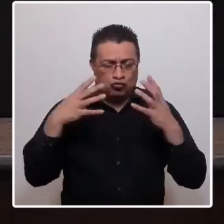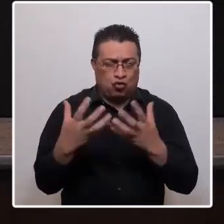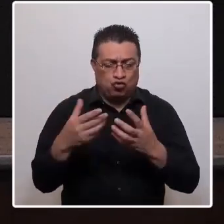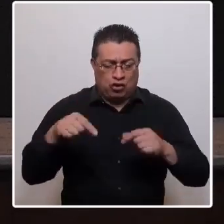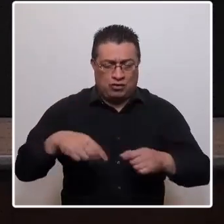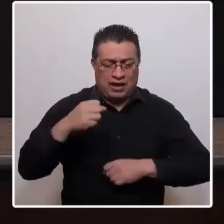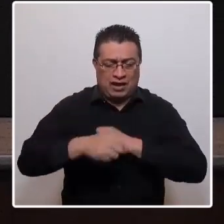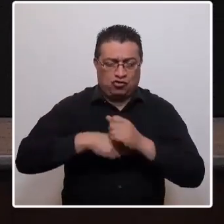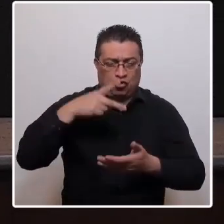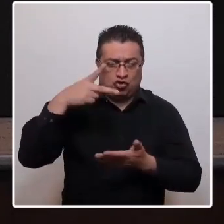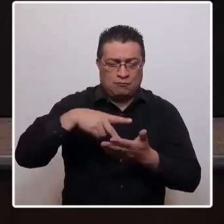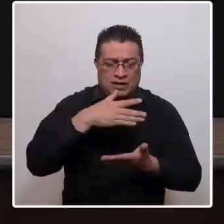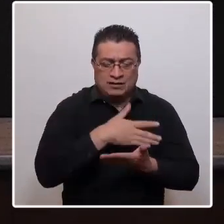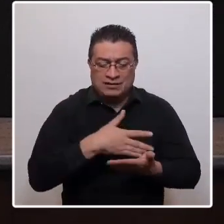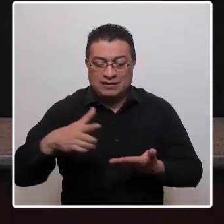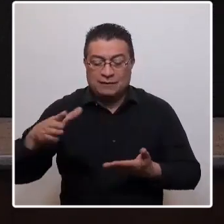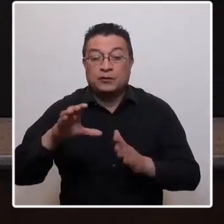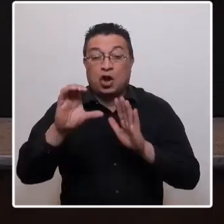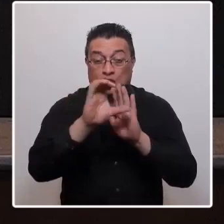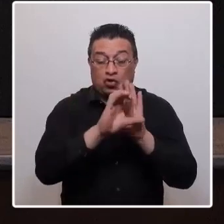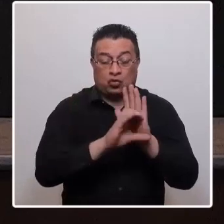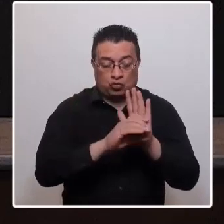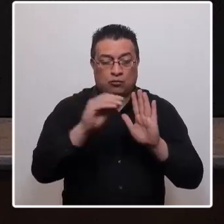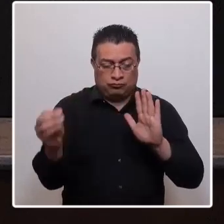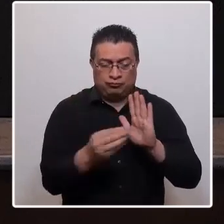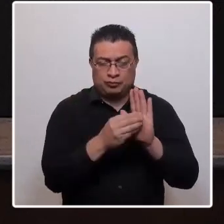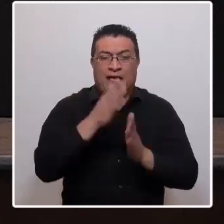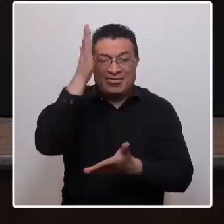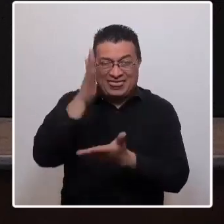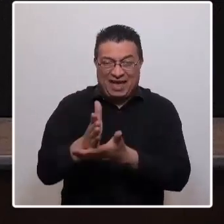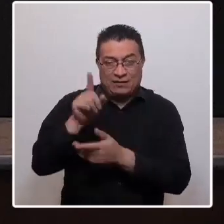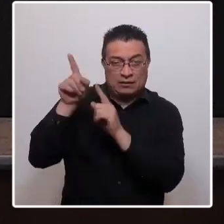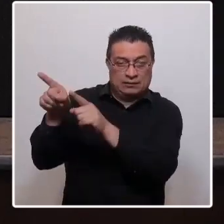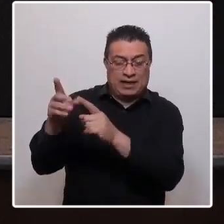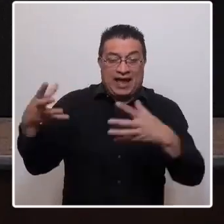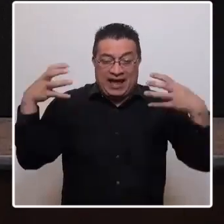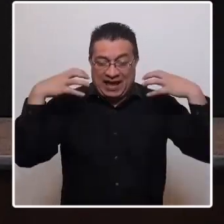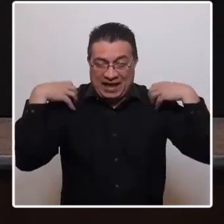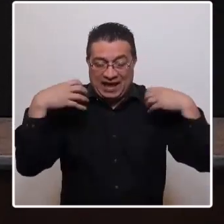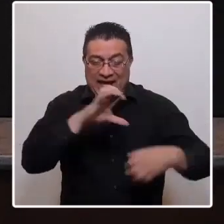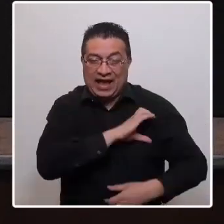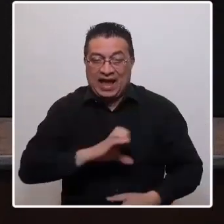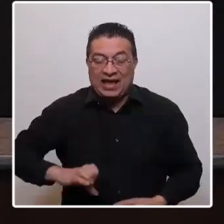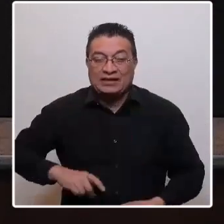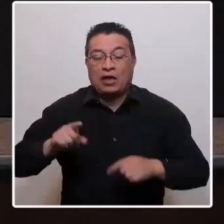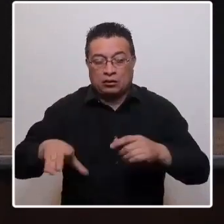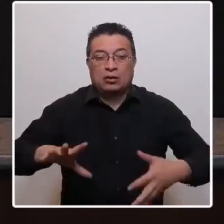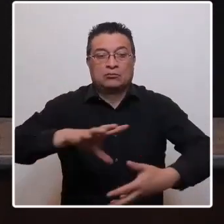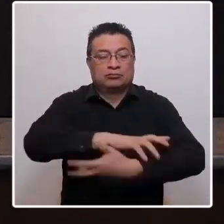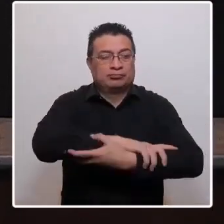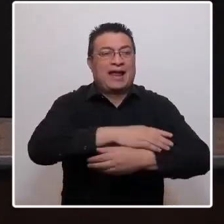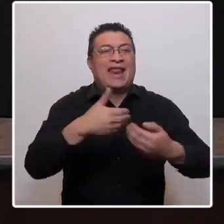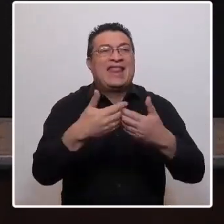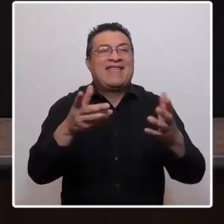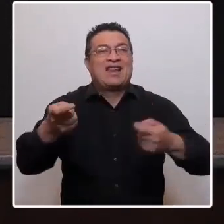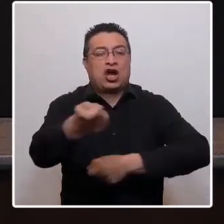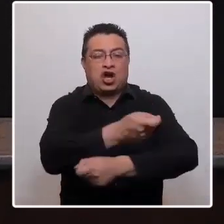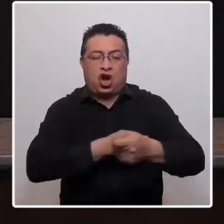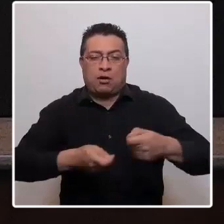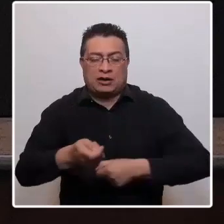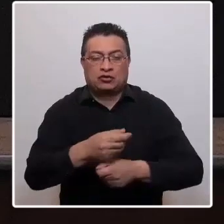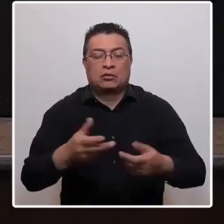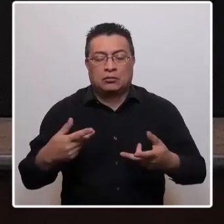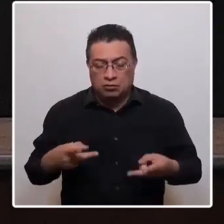XXI que la Constitución consagre como deber del Estado la celebración de tratados de libre comercio, facilitar